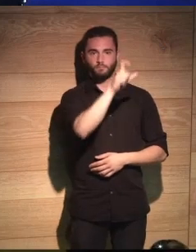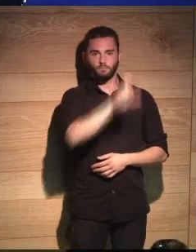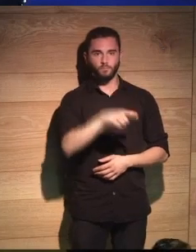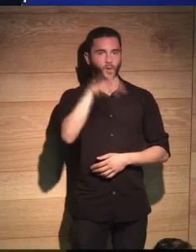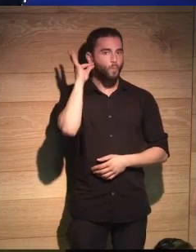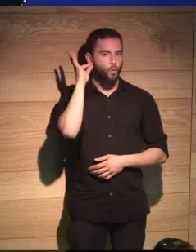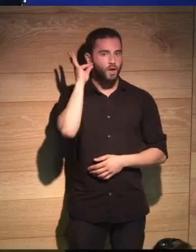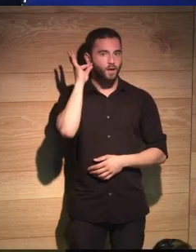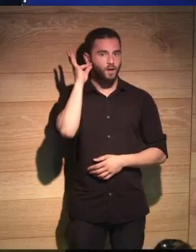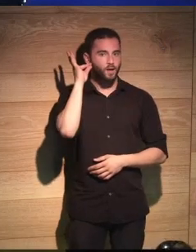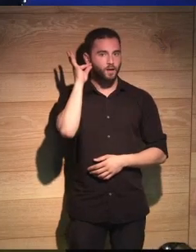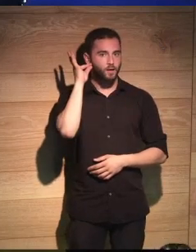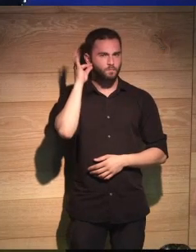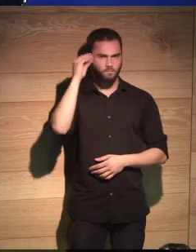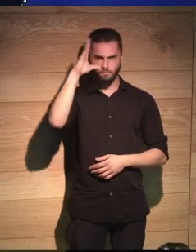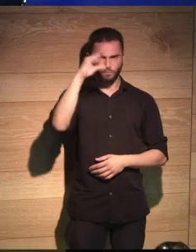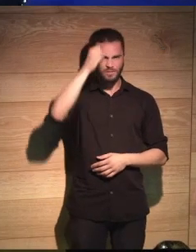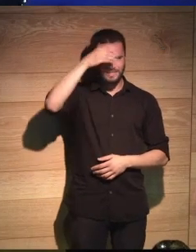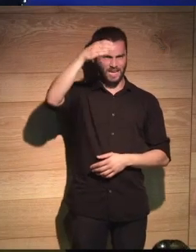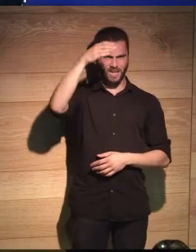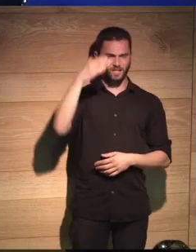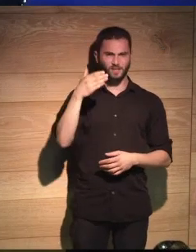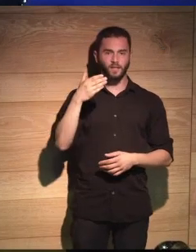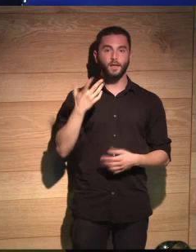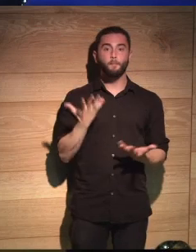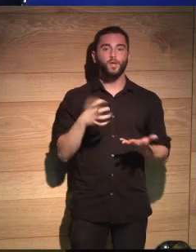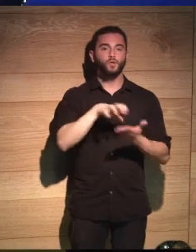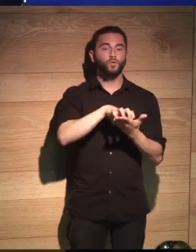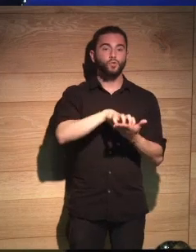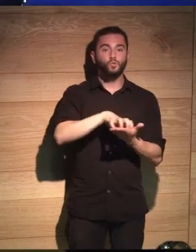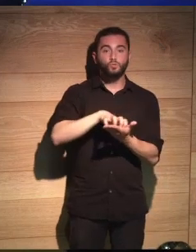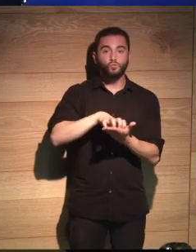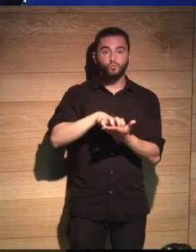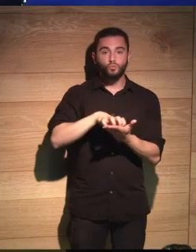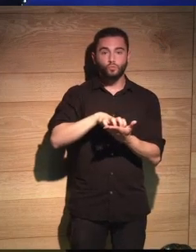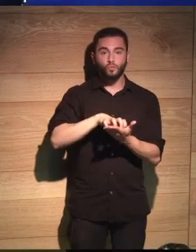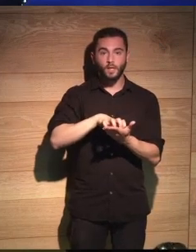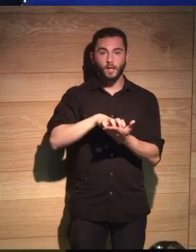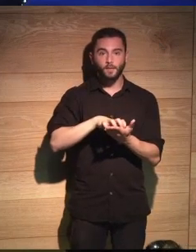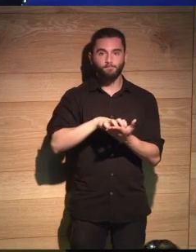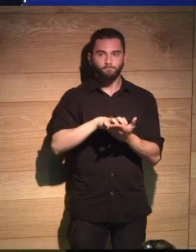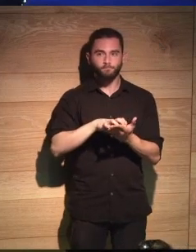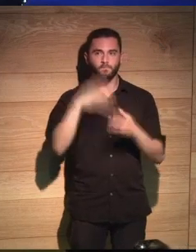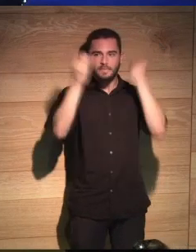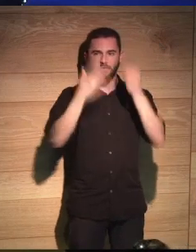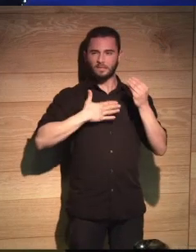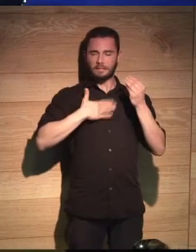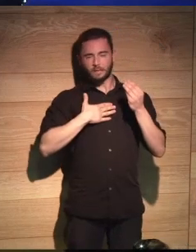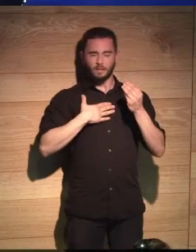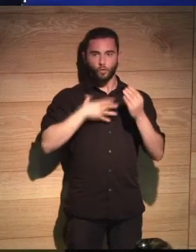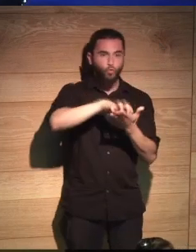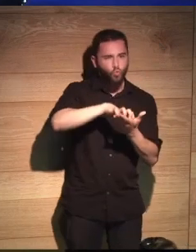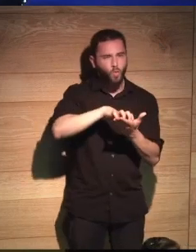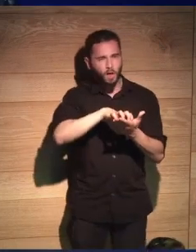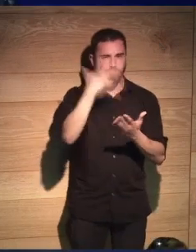la que considera muy inteligente y que le hace dudar sobre sus propias convicciones, ¿no? Está haciendo